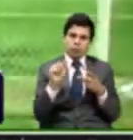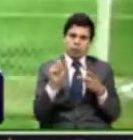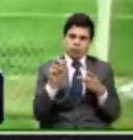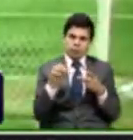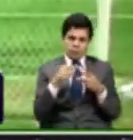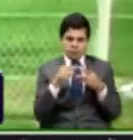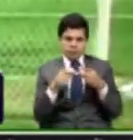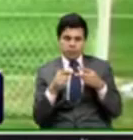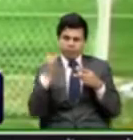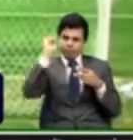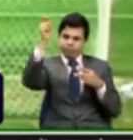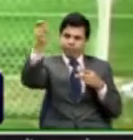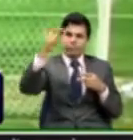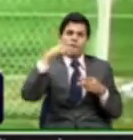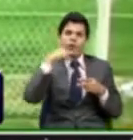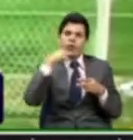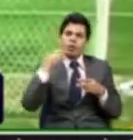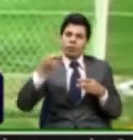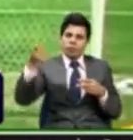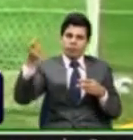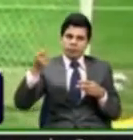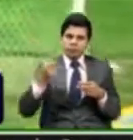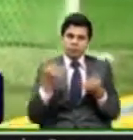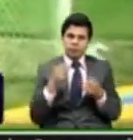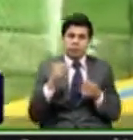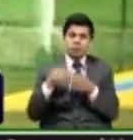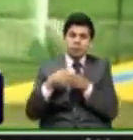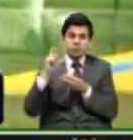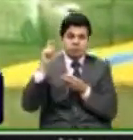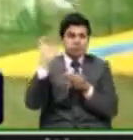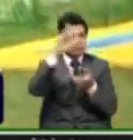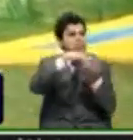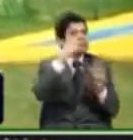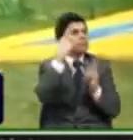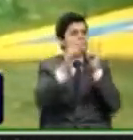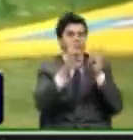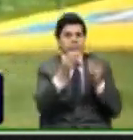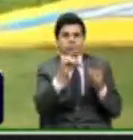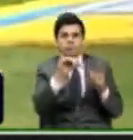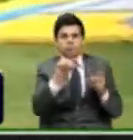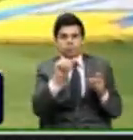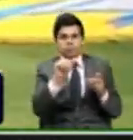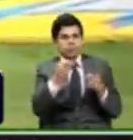onceno fronterizo que visitará en la próxima fecha a Equidad continúa de colero en la tabla del descenso.